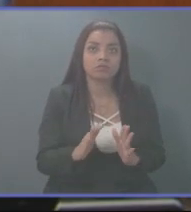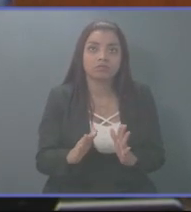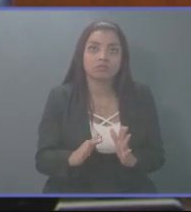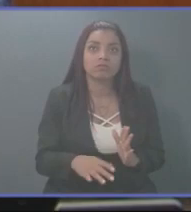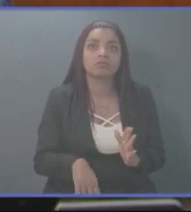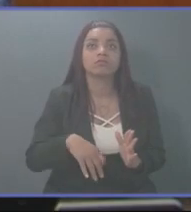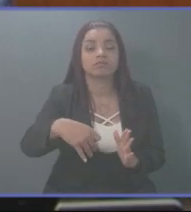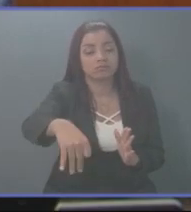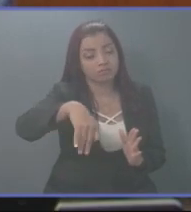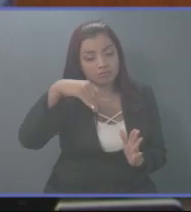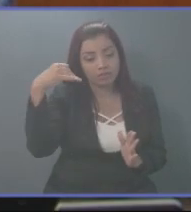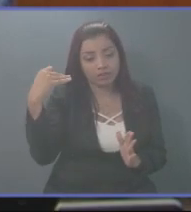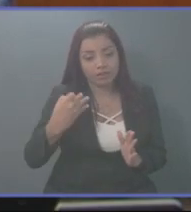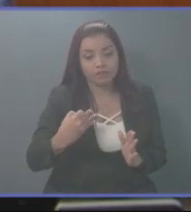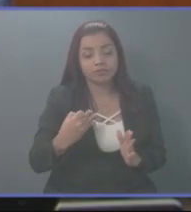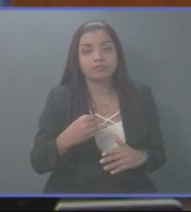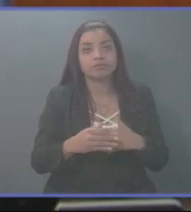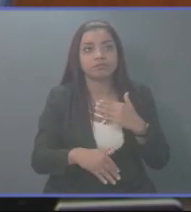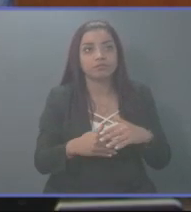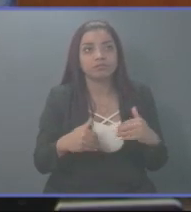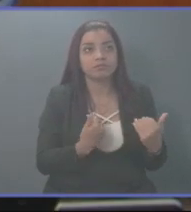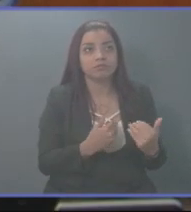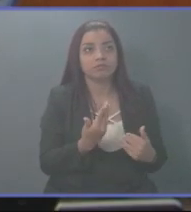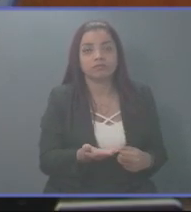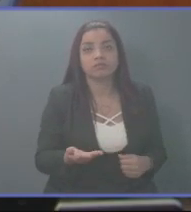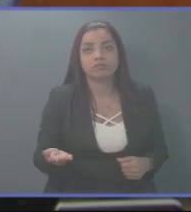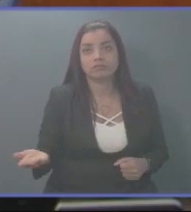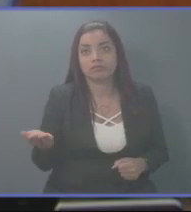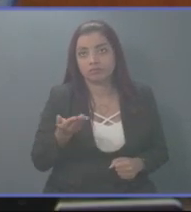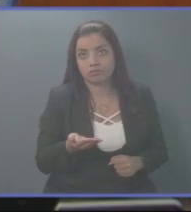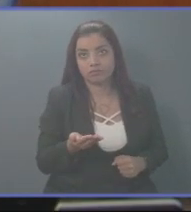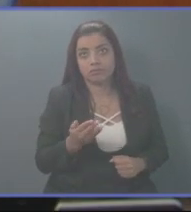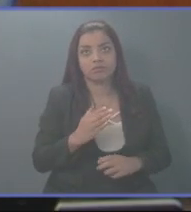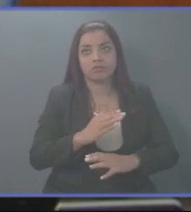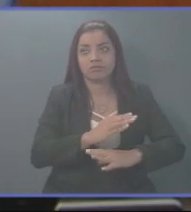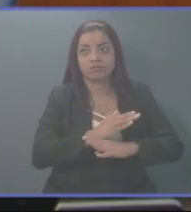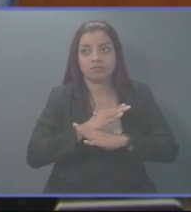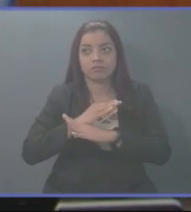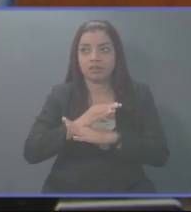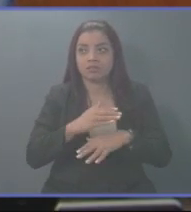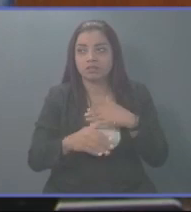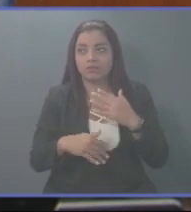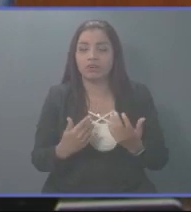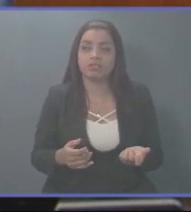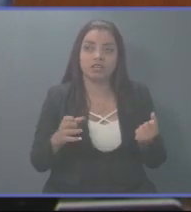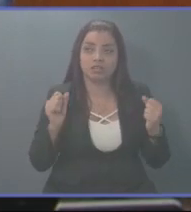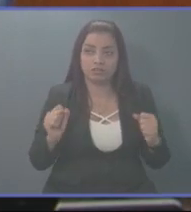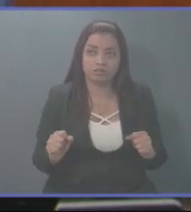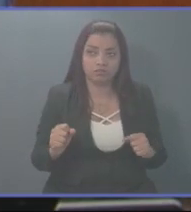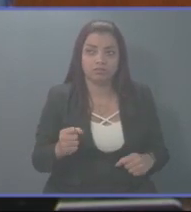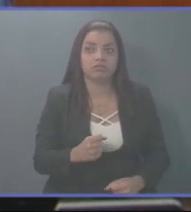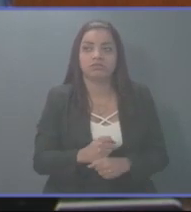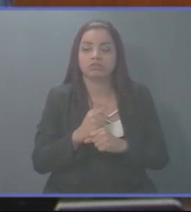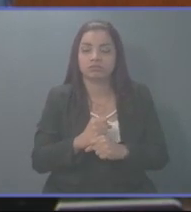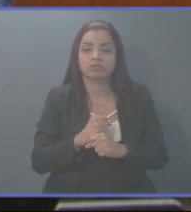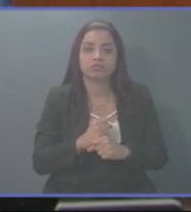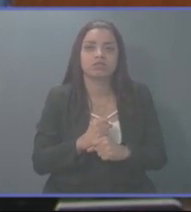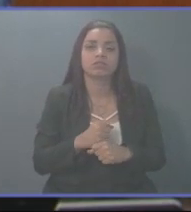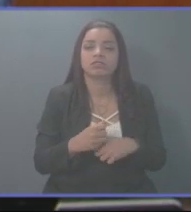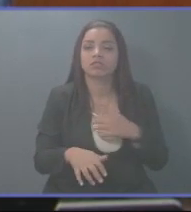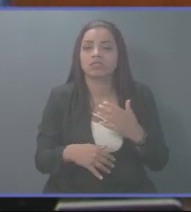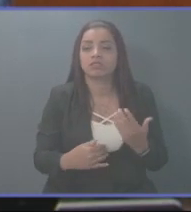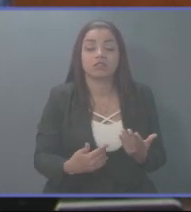deben contemplar al menos los siguientes elementos: protección y seguridad a largo plazo, restitución de